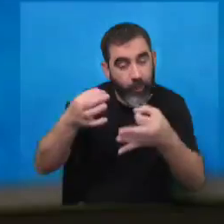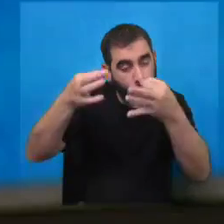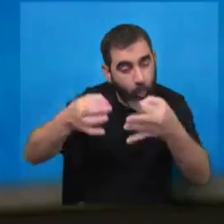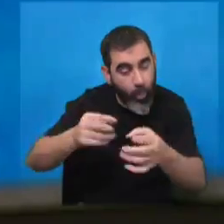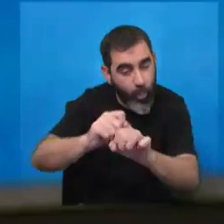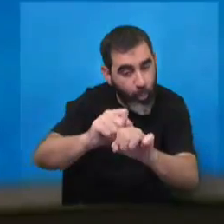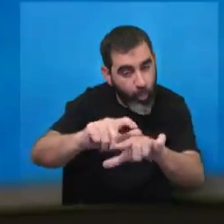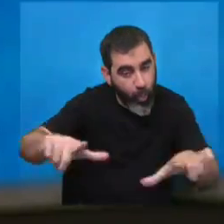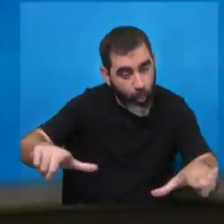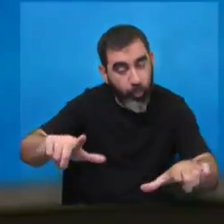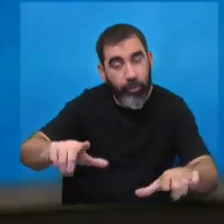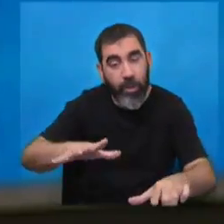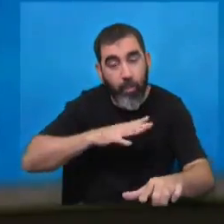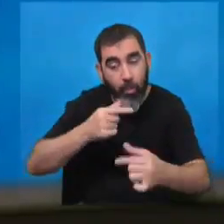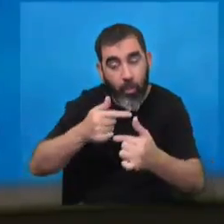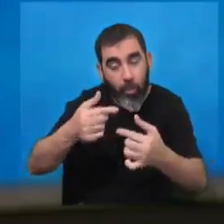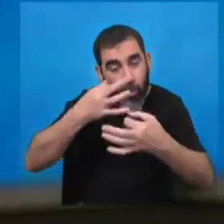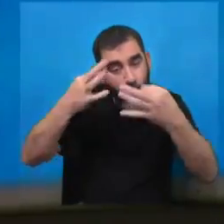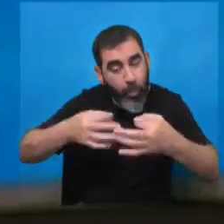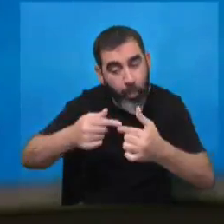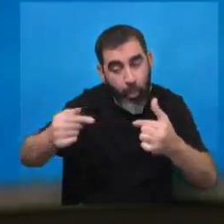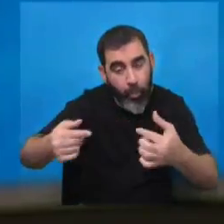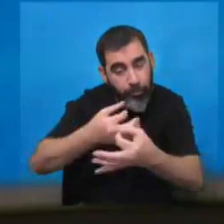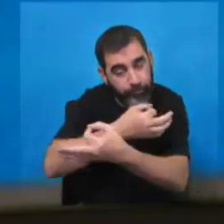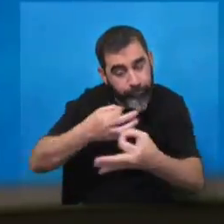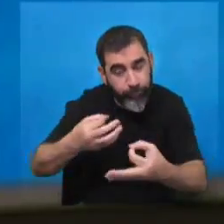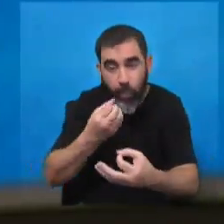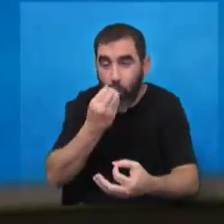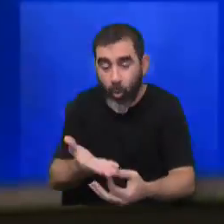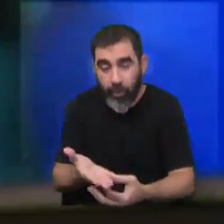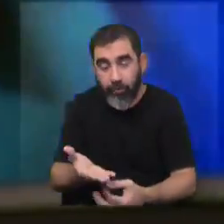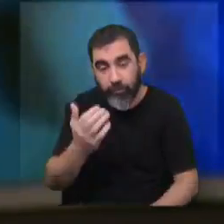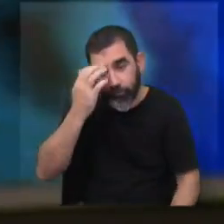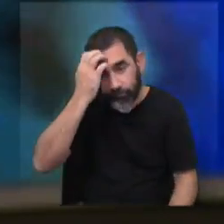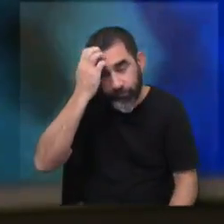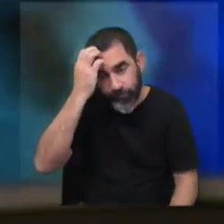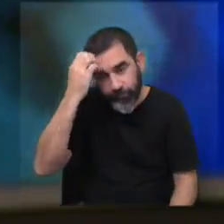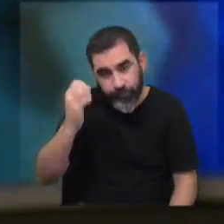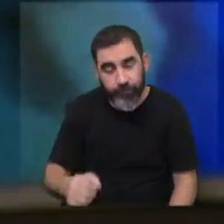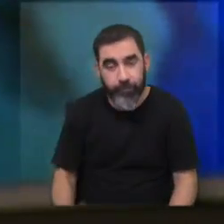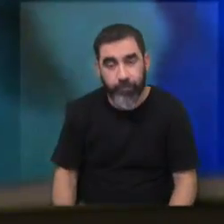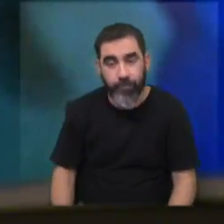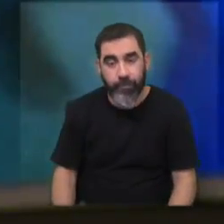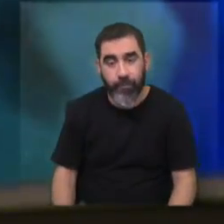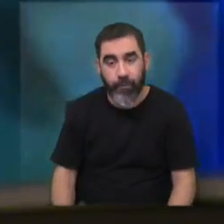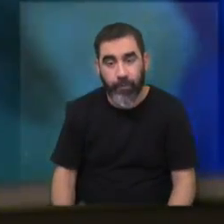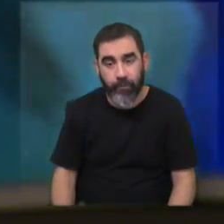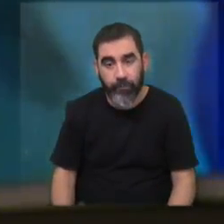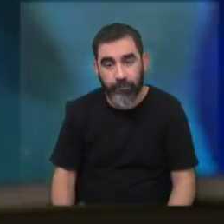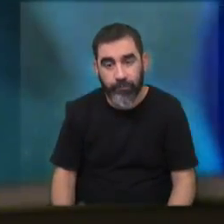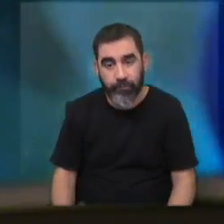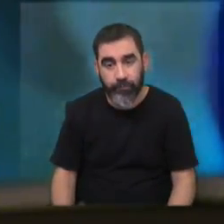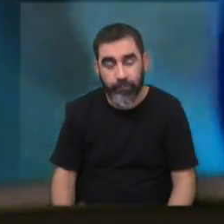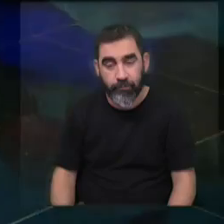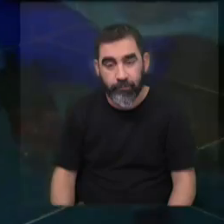producto y tener un producto con composiciones en márgenes estrechos